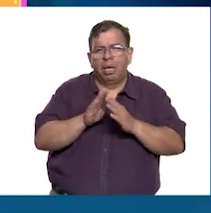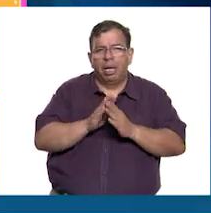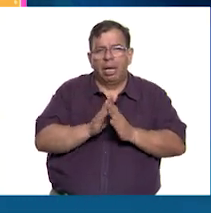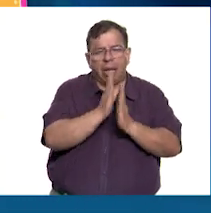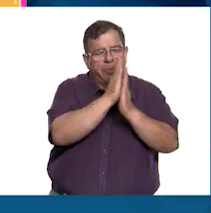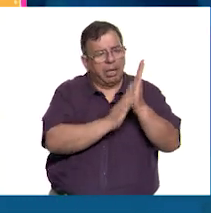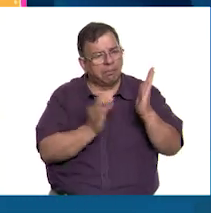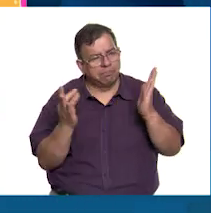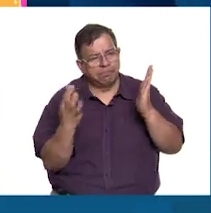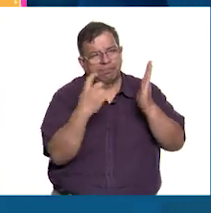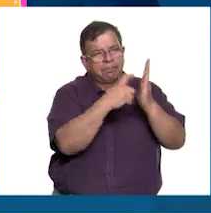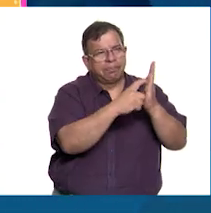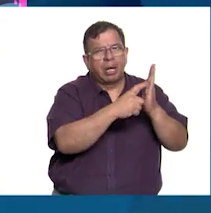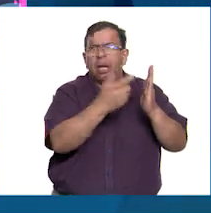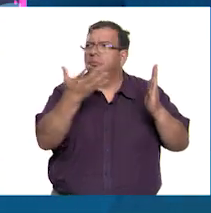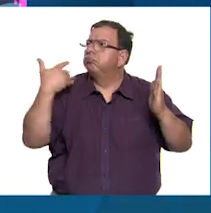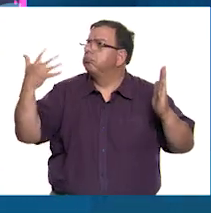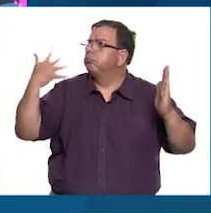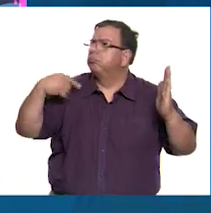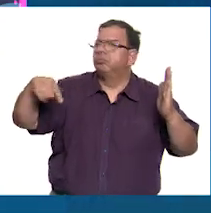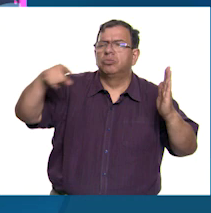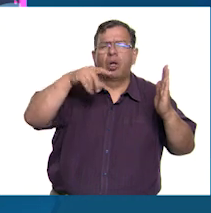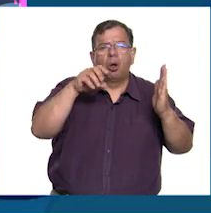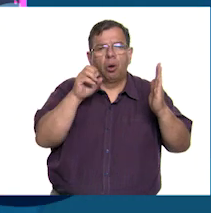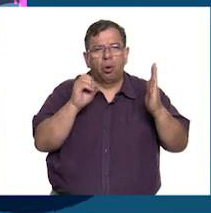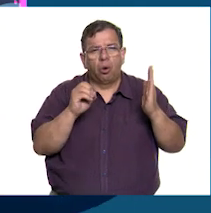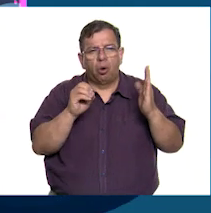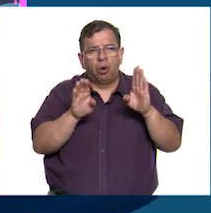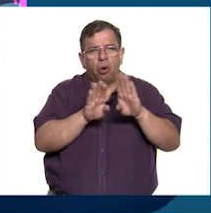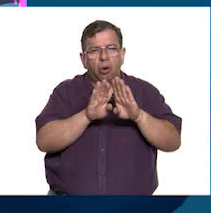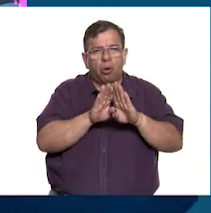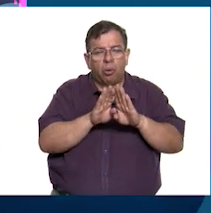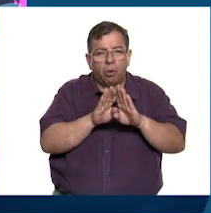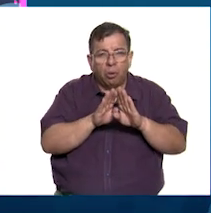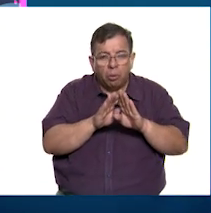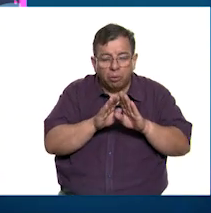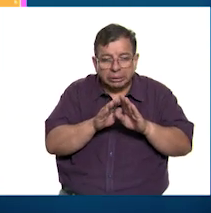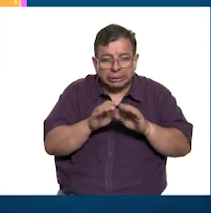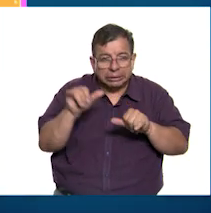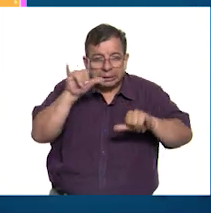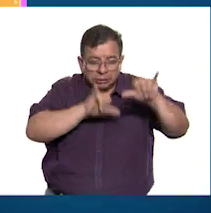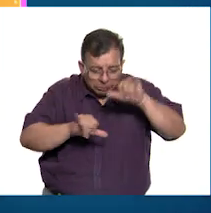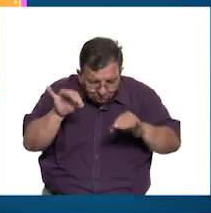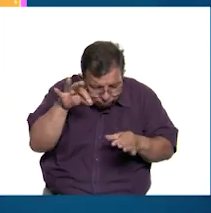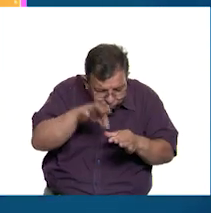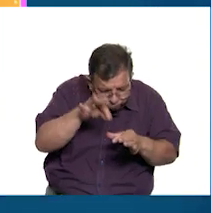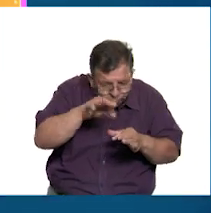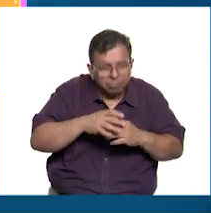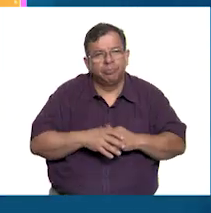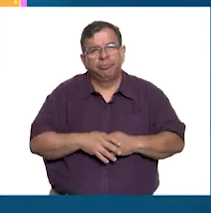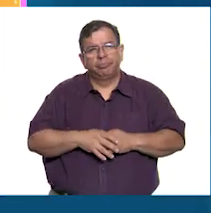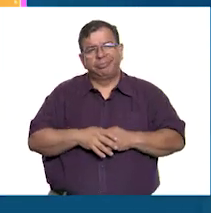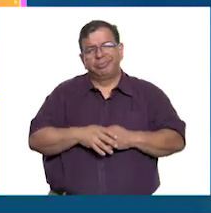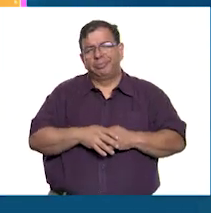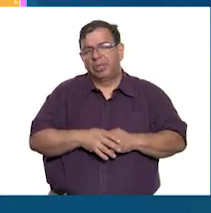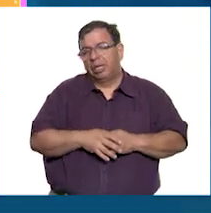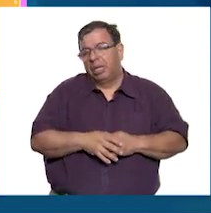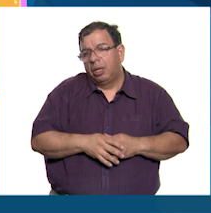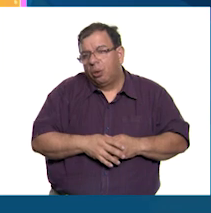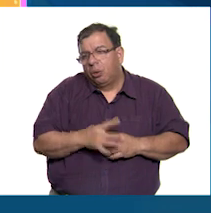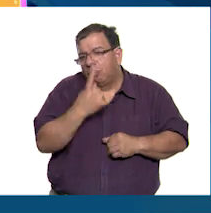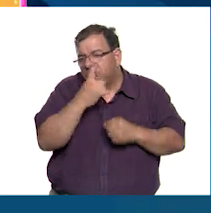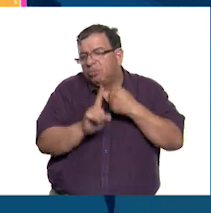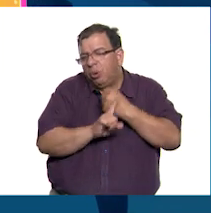para medir la temperatura ambiente o incluso lo puedo utilizar en un laboratorio de química. ¿Cuál es el problema con este tipo